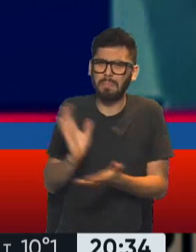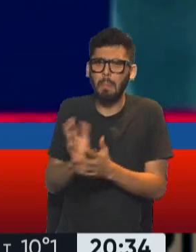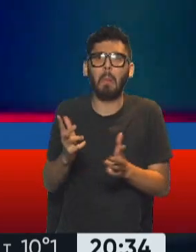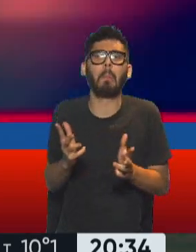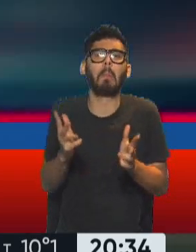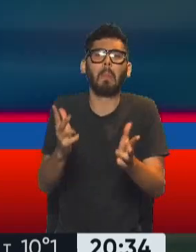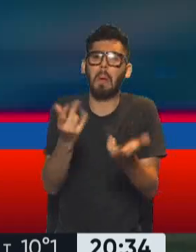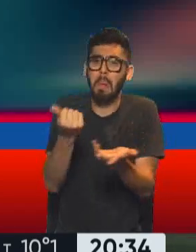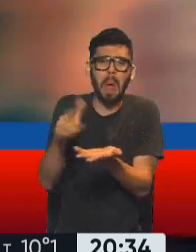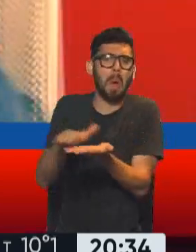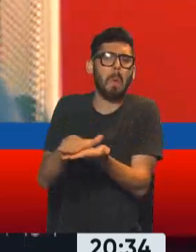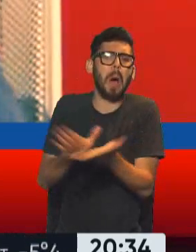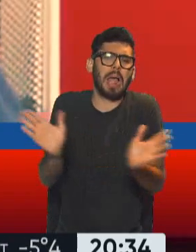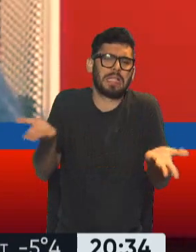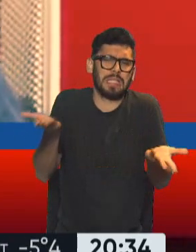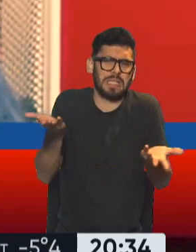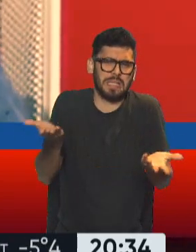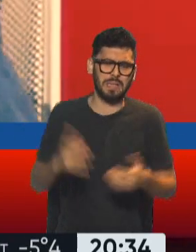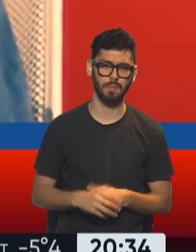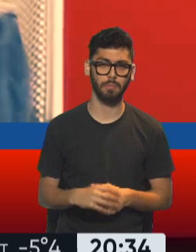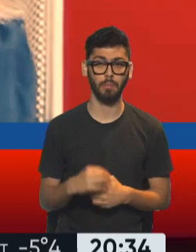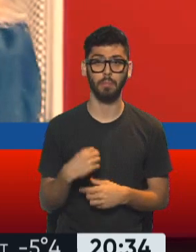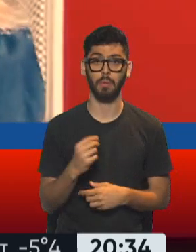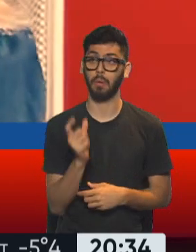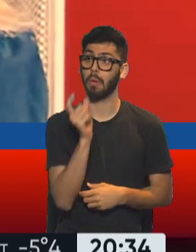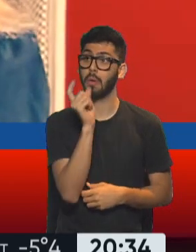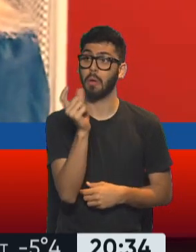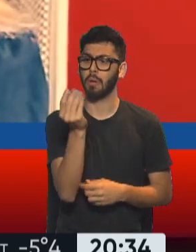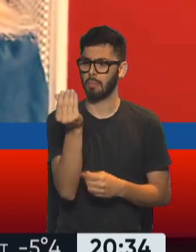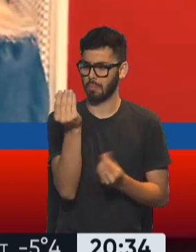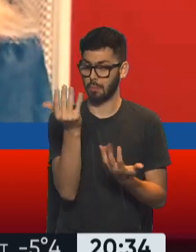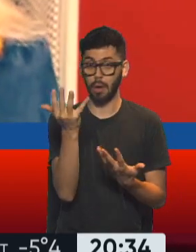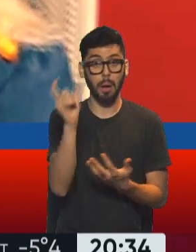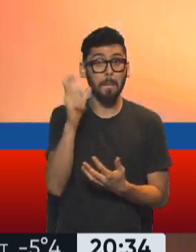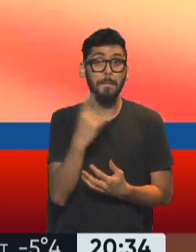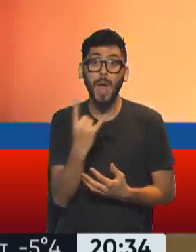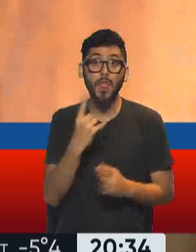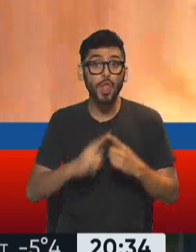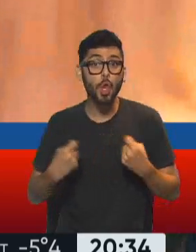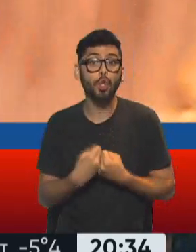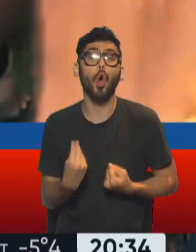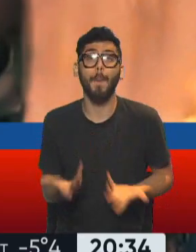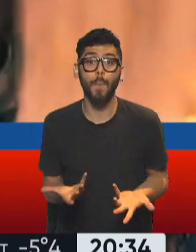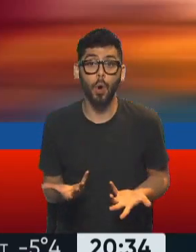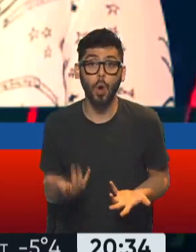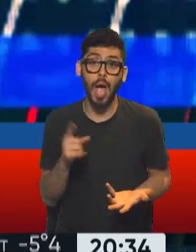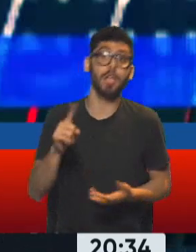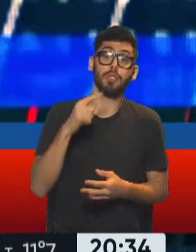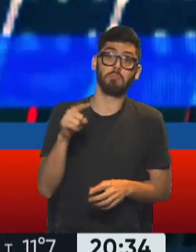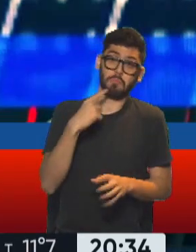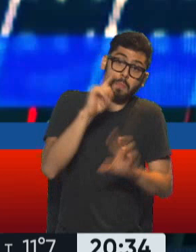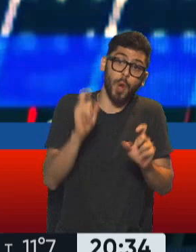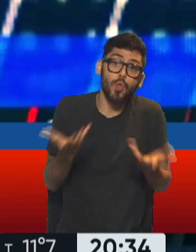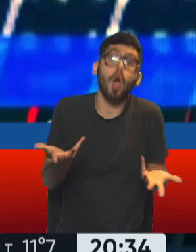vacía si la palabra no vale cómo va a ir a hacer acuerdo con mentirosos esta es la pregunta las